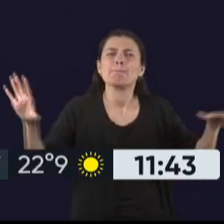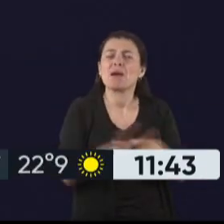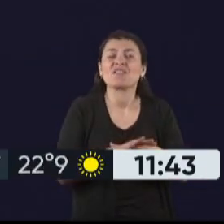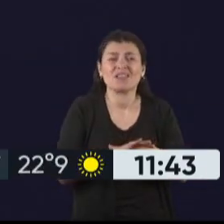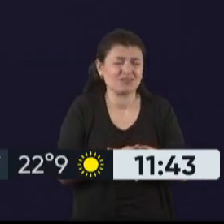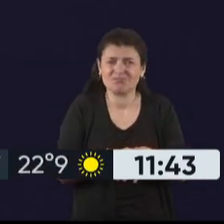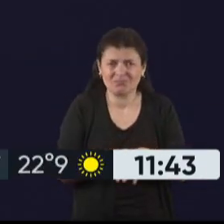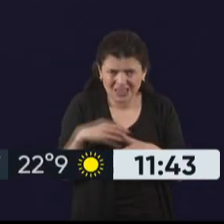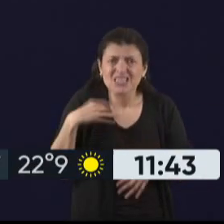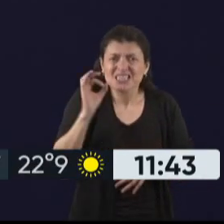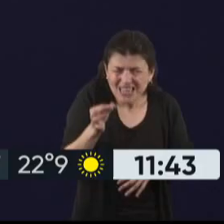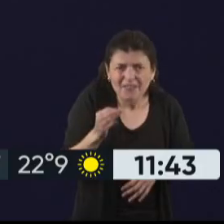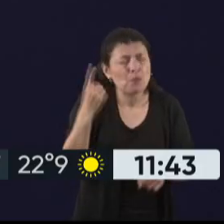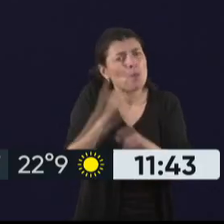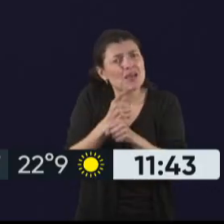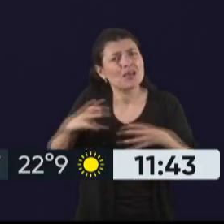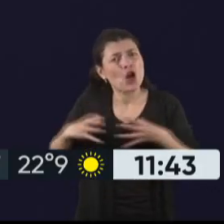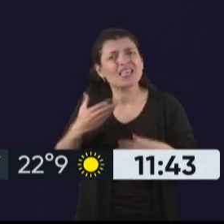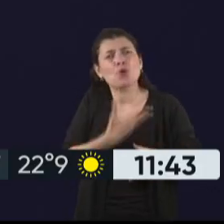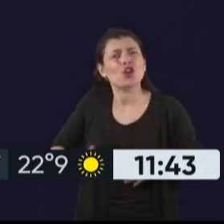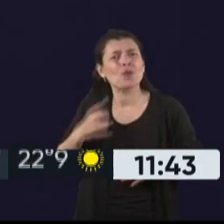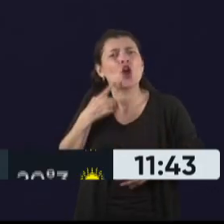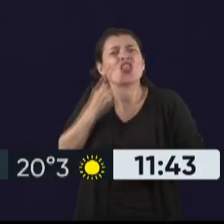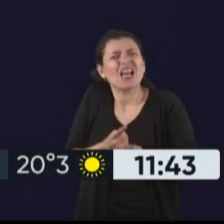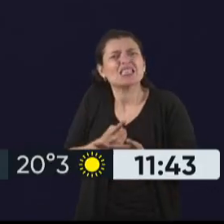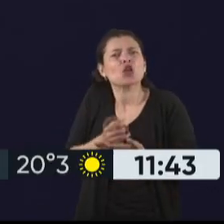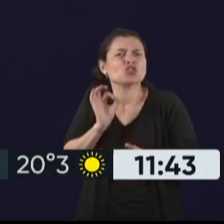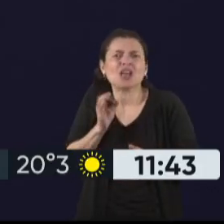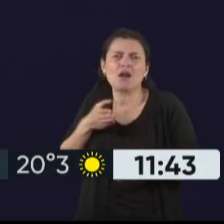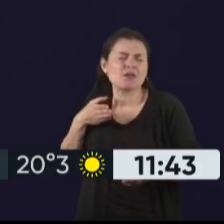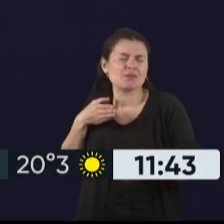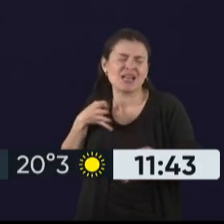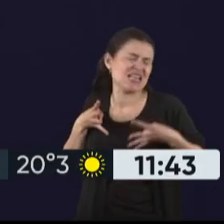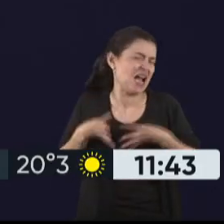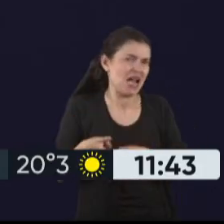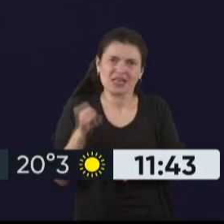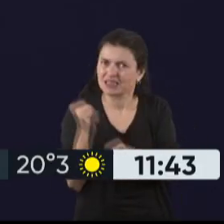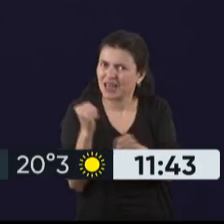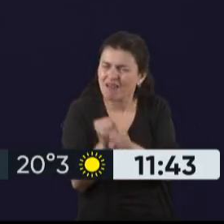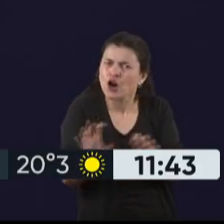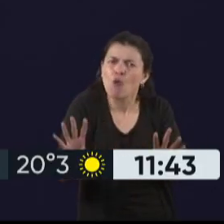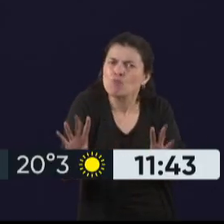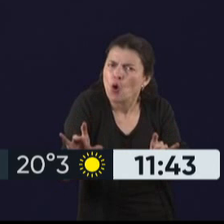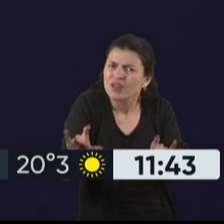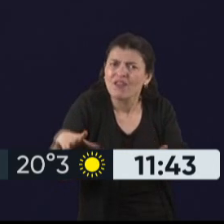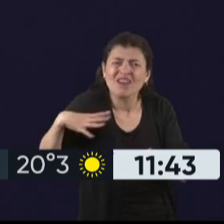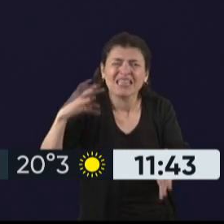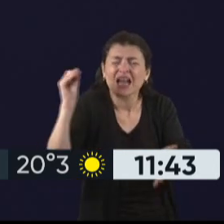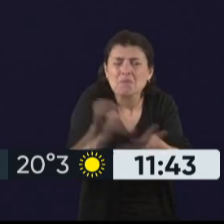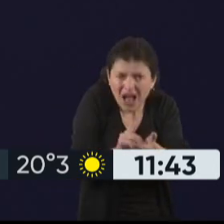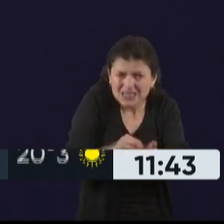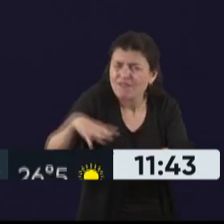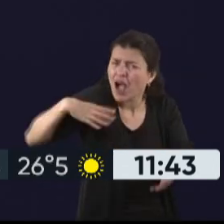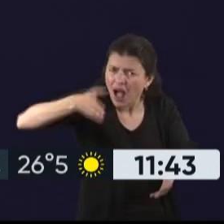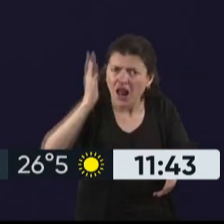nos íbamos a abocar es hacer las bases para una Argentina distinta, y es lo que venimos haciendo. Falta un